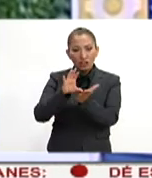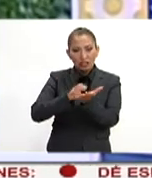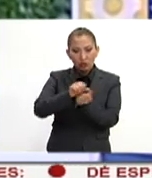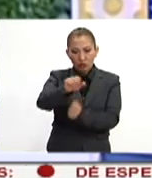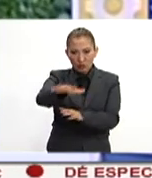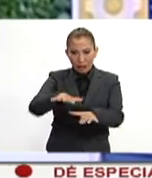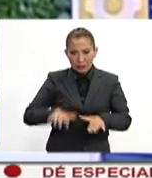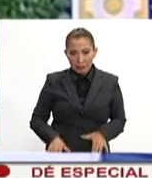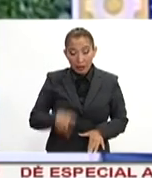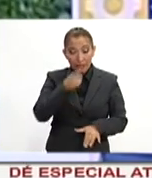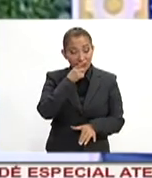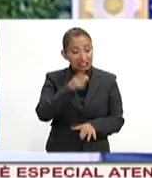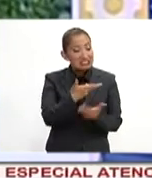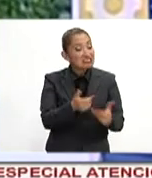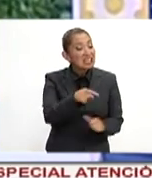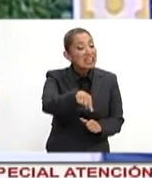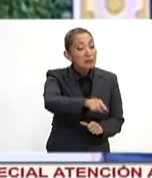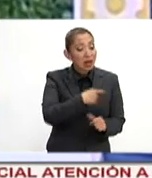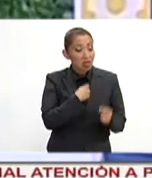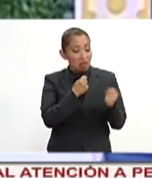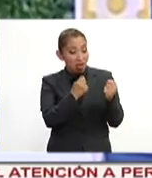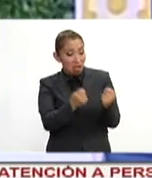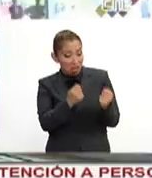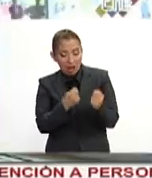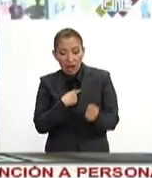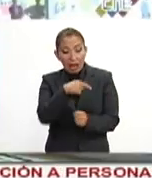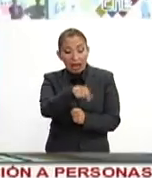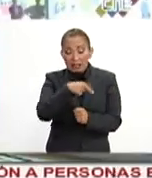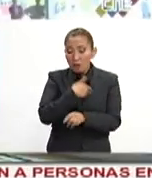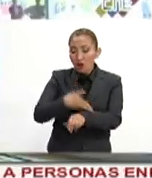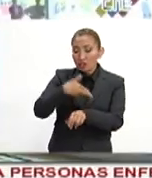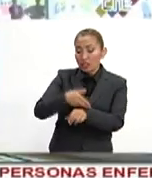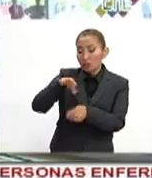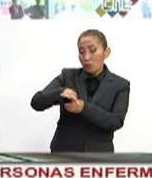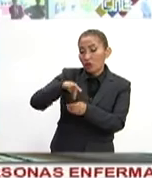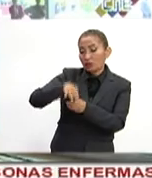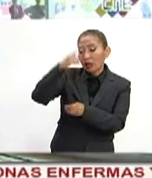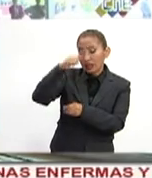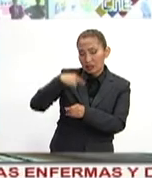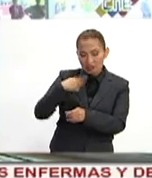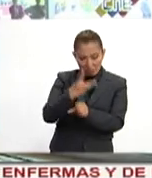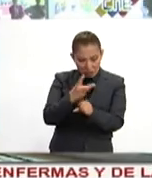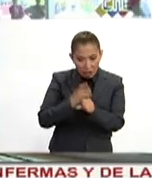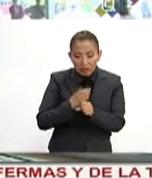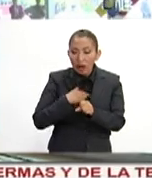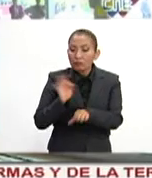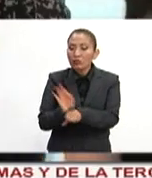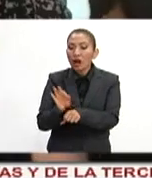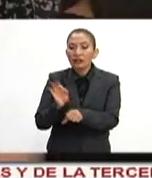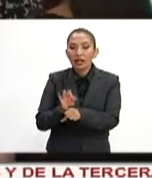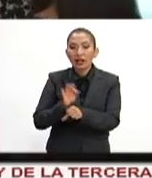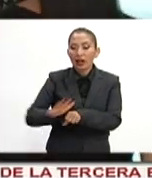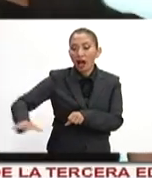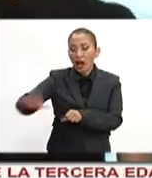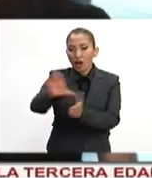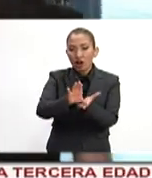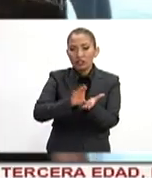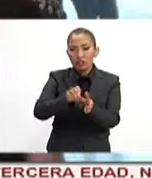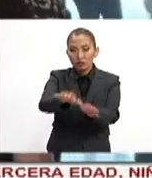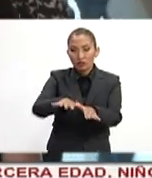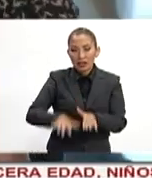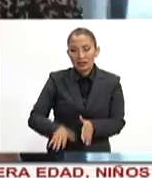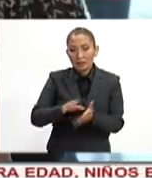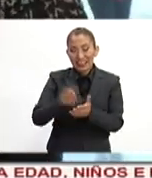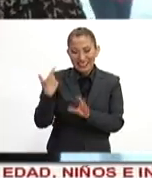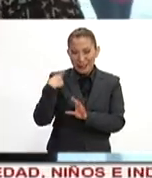julio. Aseguró que nadie va a impedir que se lleve a cabo este proceso electoral y exhortó a proteger a la constituyente. Recordemos